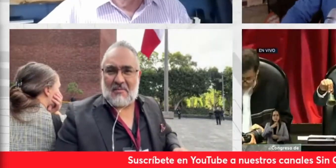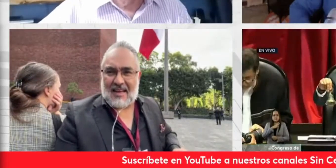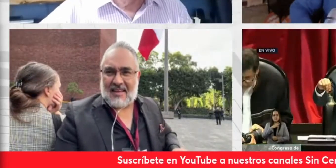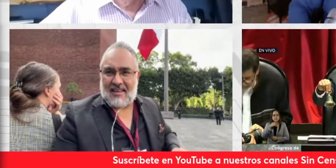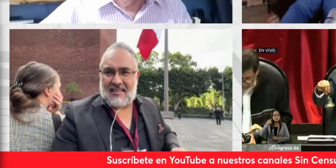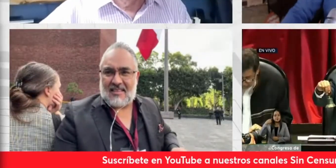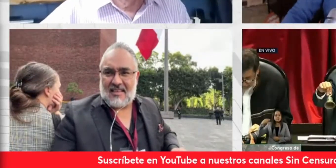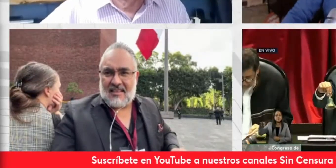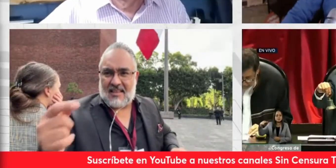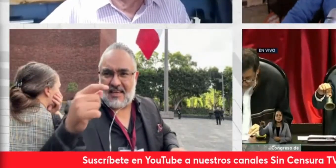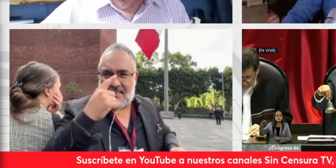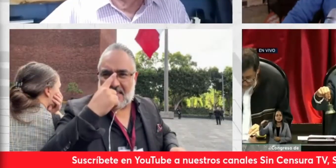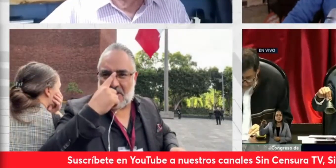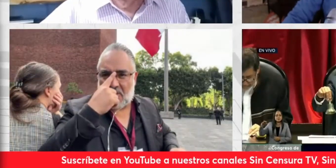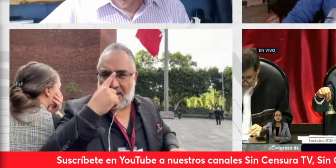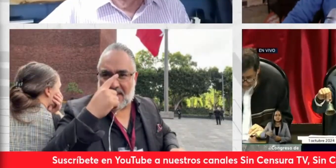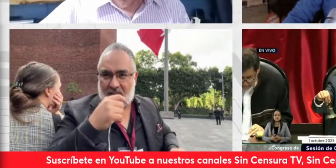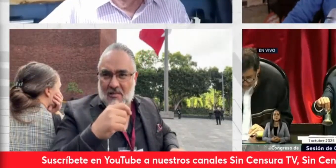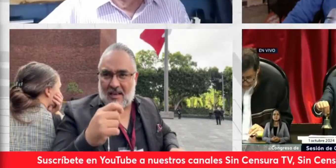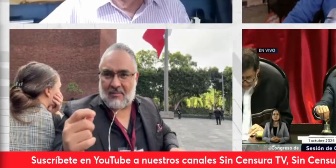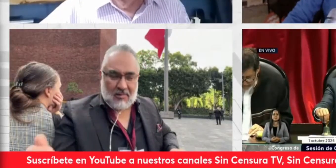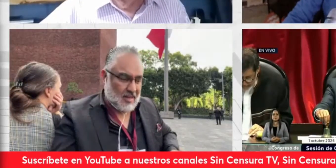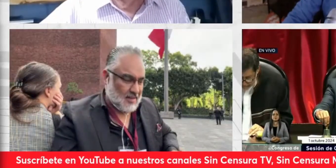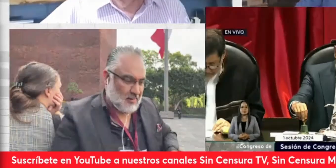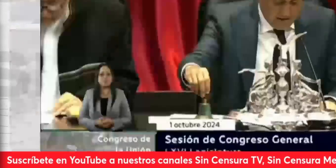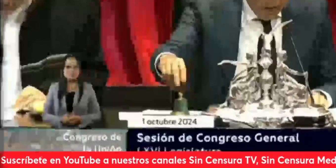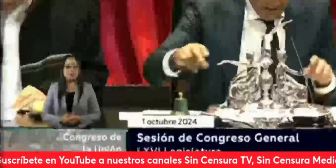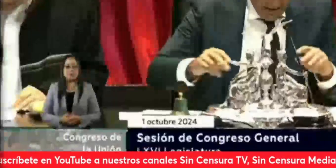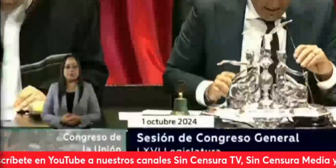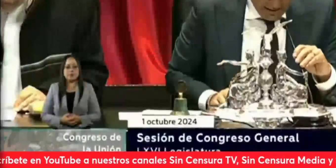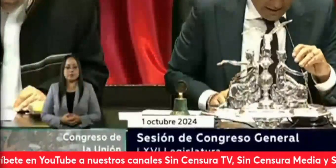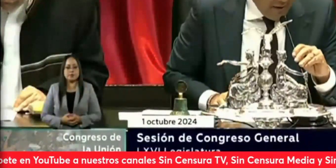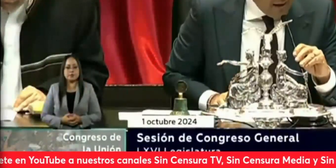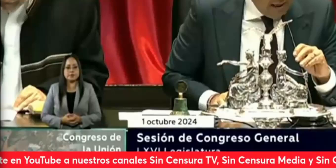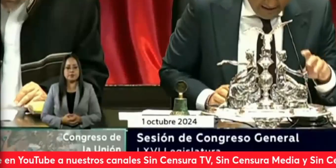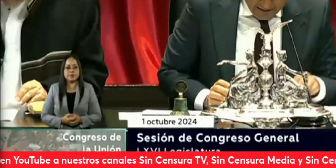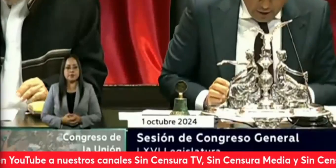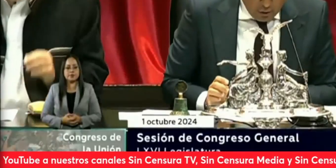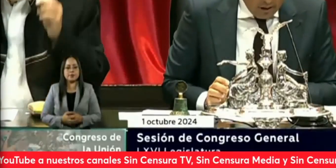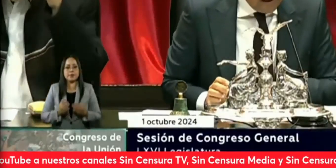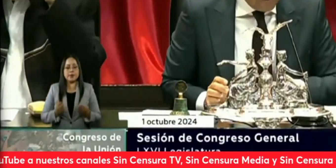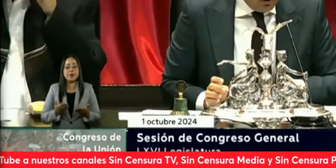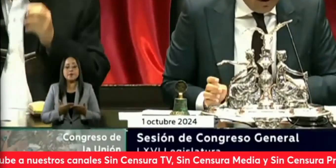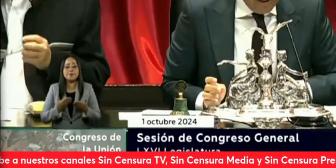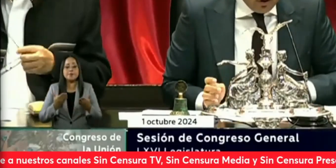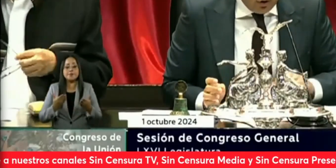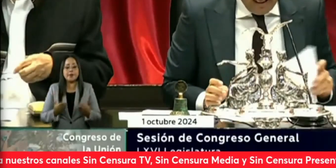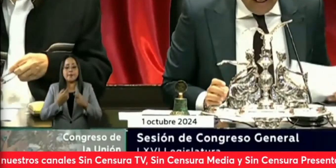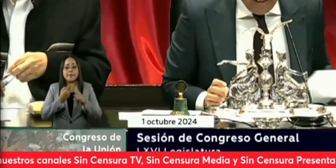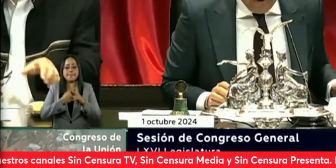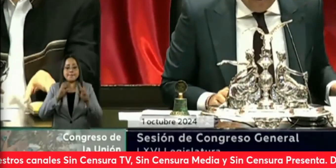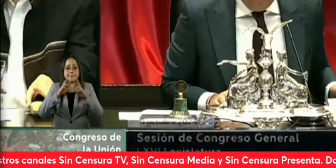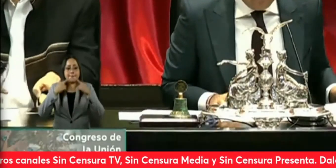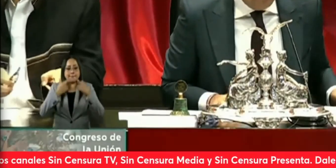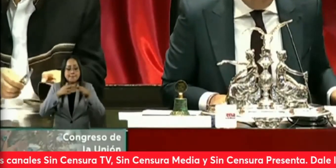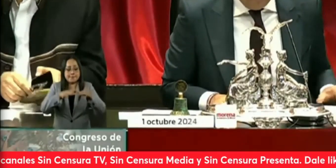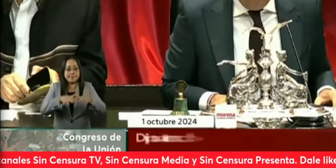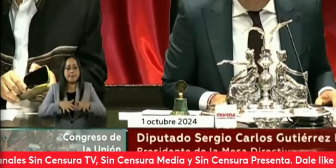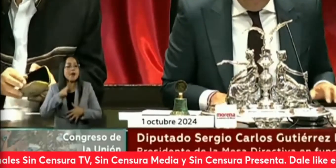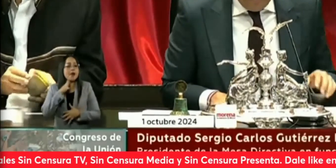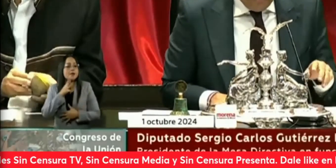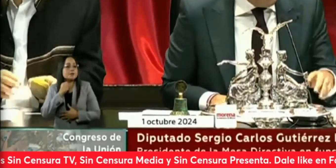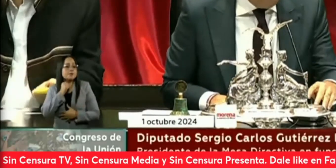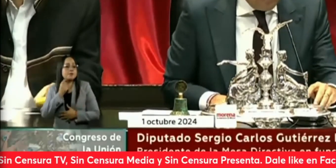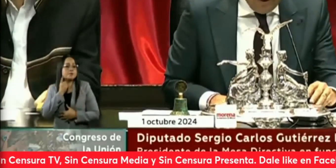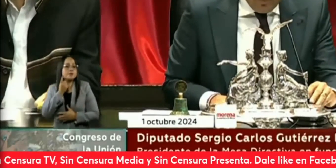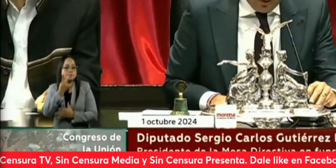viendo imágenes de Sergio Gutiérrez Luna, el diputado federal de Morena por Veracruz, junto a Gerardo Fernández Noroña,